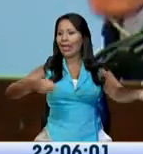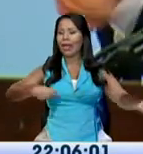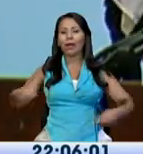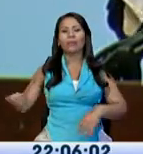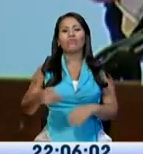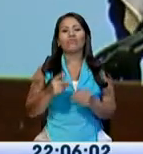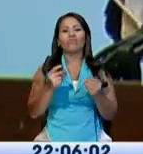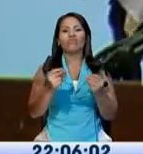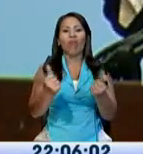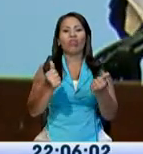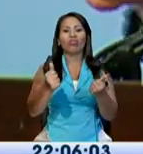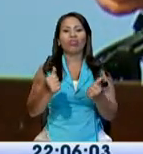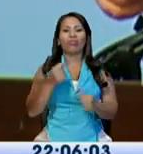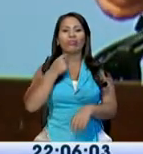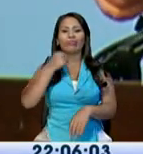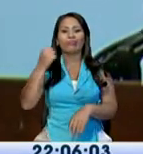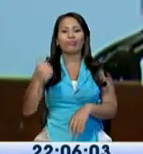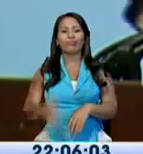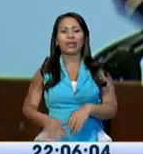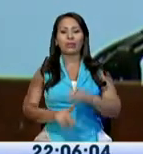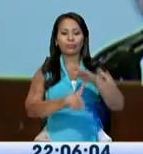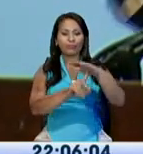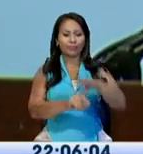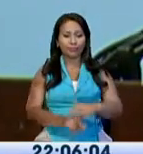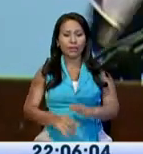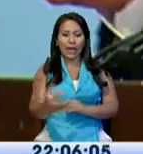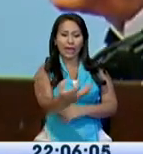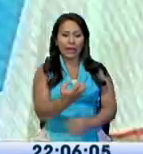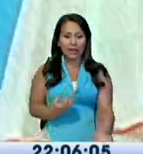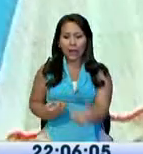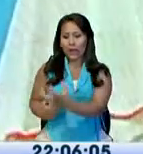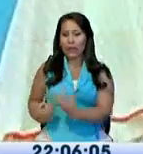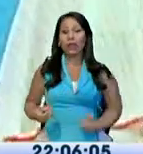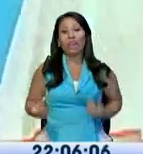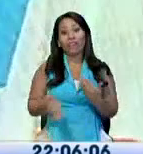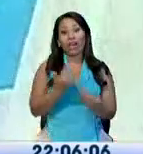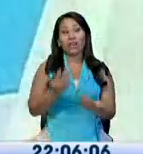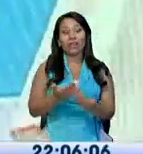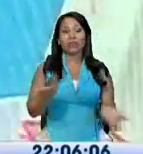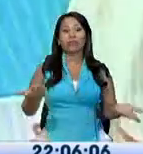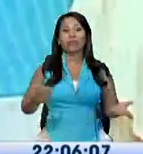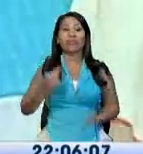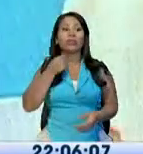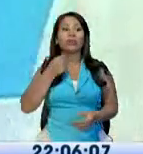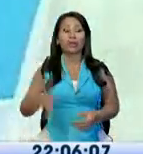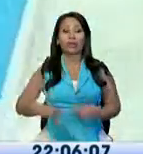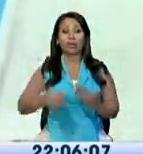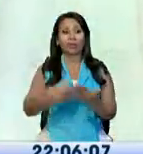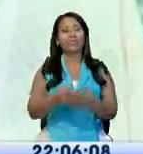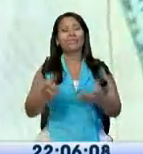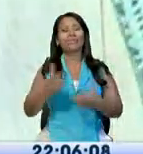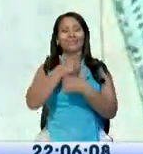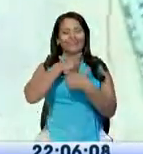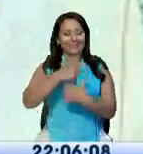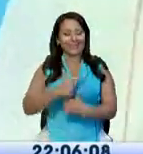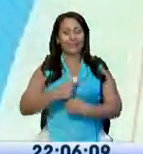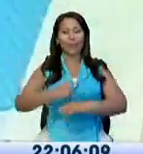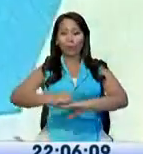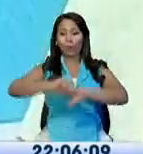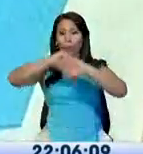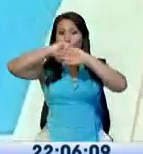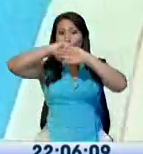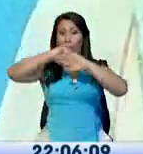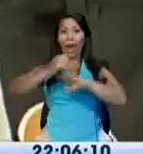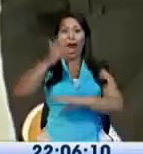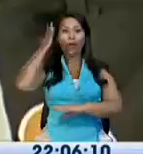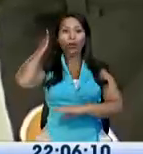pronto se vuelve Estado opresor capaz de quitarte todo. Durante el acto condecoraron al arzobispo saliente Monseñor Antonio